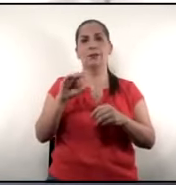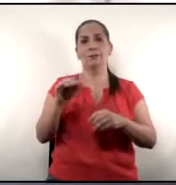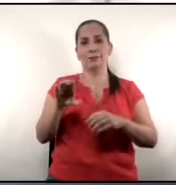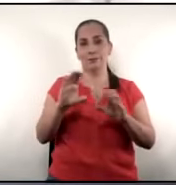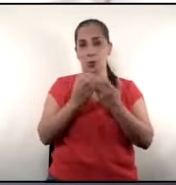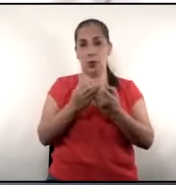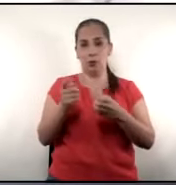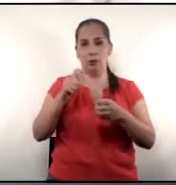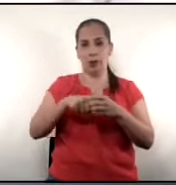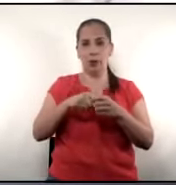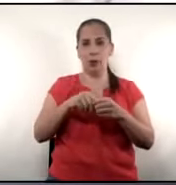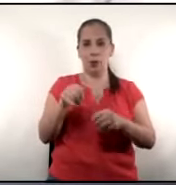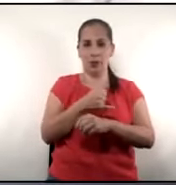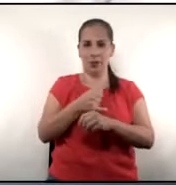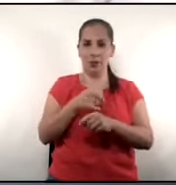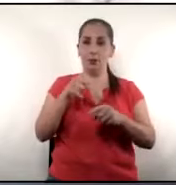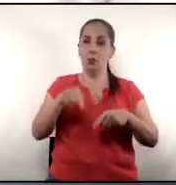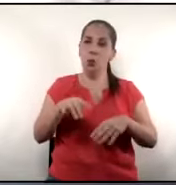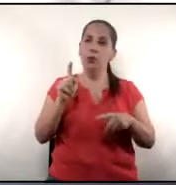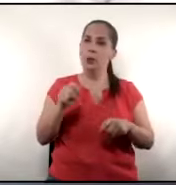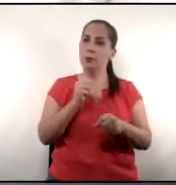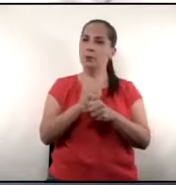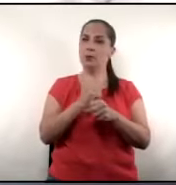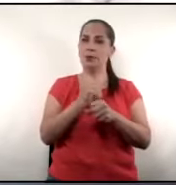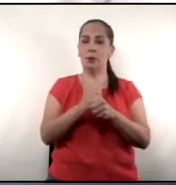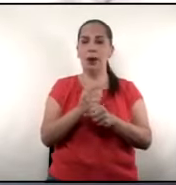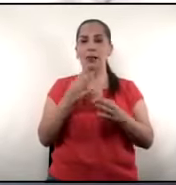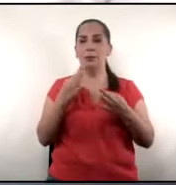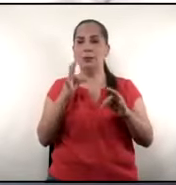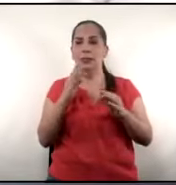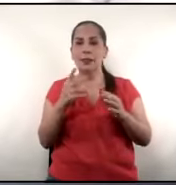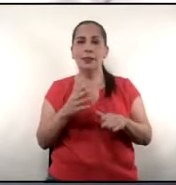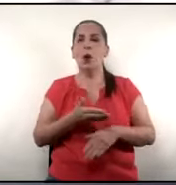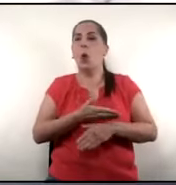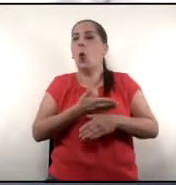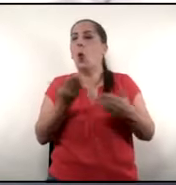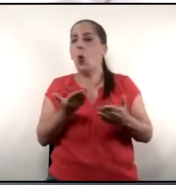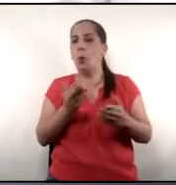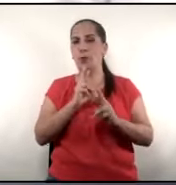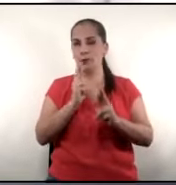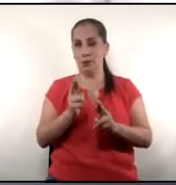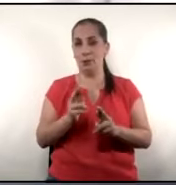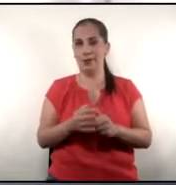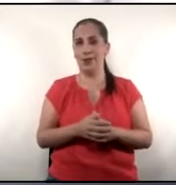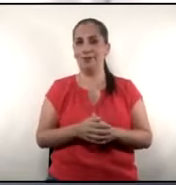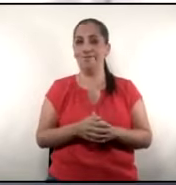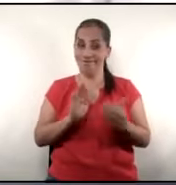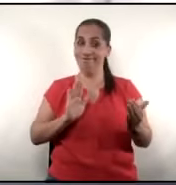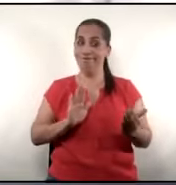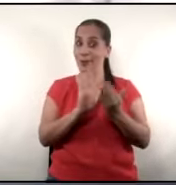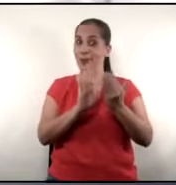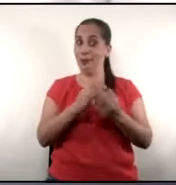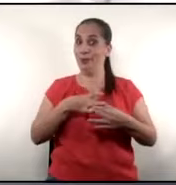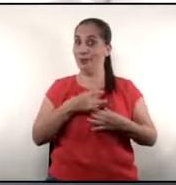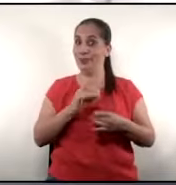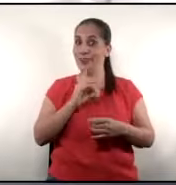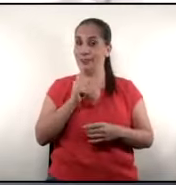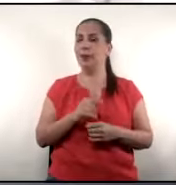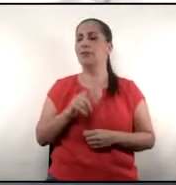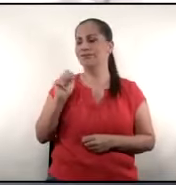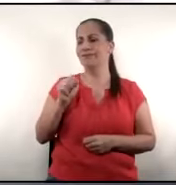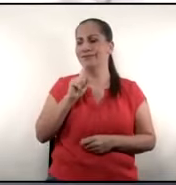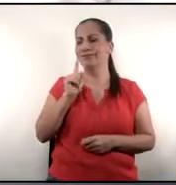Así que, don Eli, por favor, hoy trabajemos mucho, busquemos mucho ese cómo. Perfecto. Es un reto interesante. Así es, y así tiene que